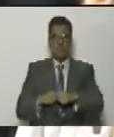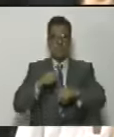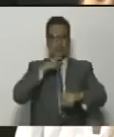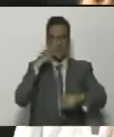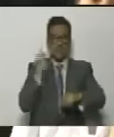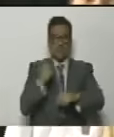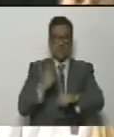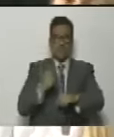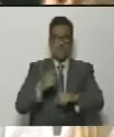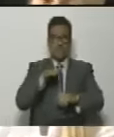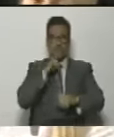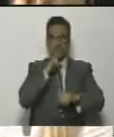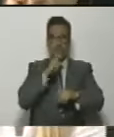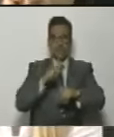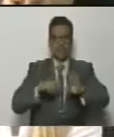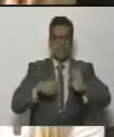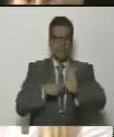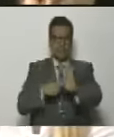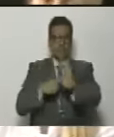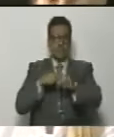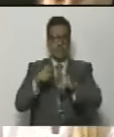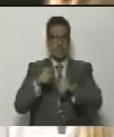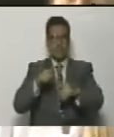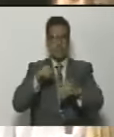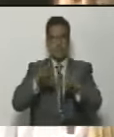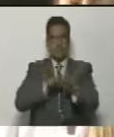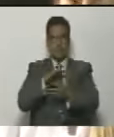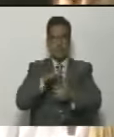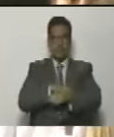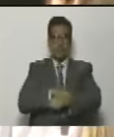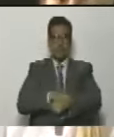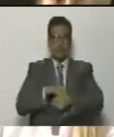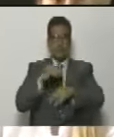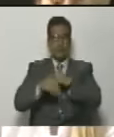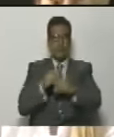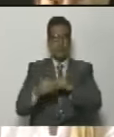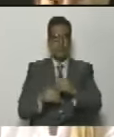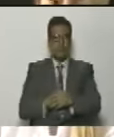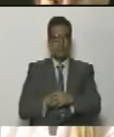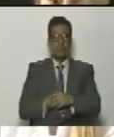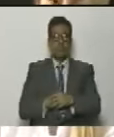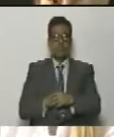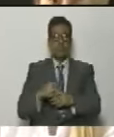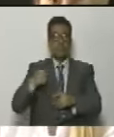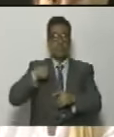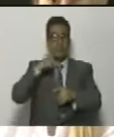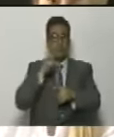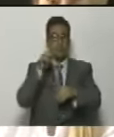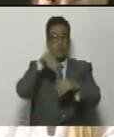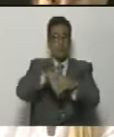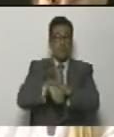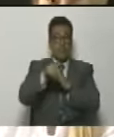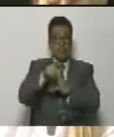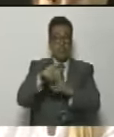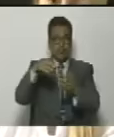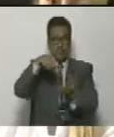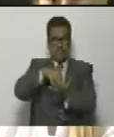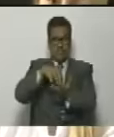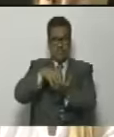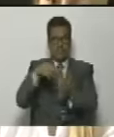al resentimiento, a la confrontación, a la violencia, de la cual fue objeto un miembro de este